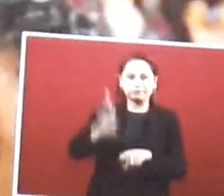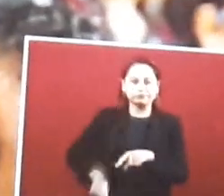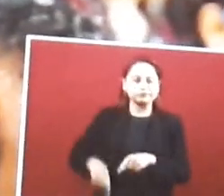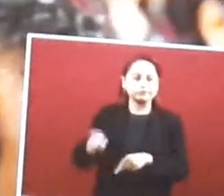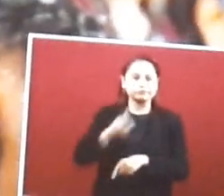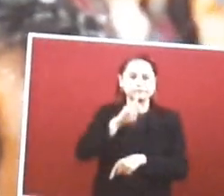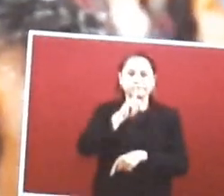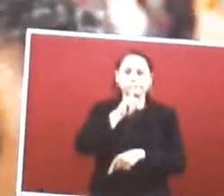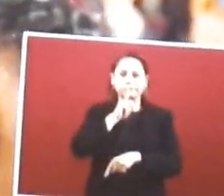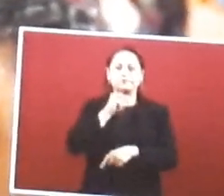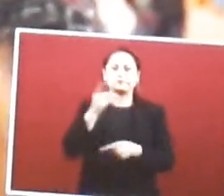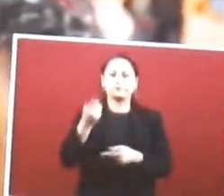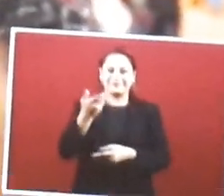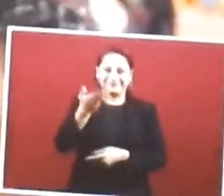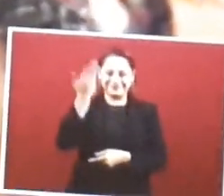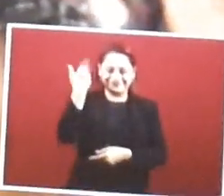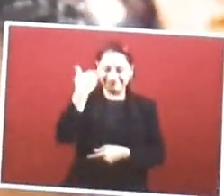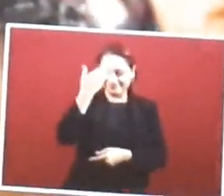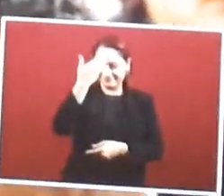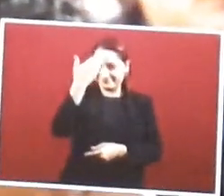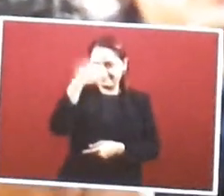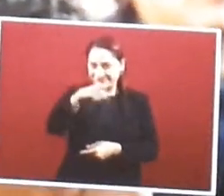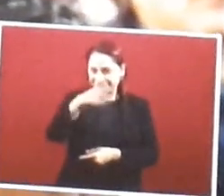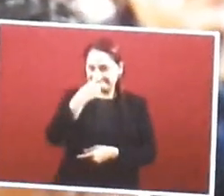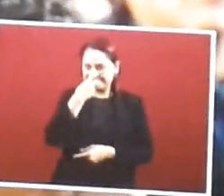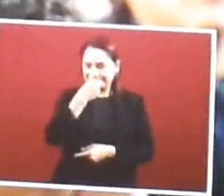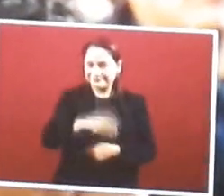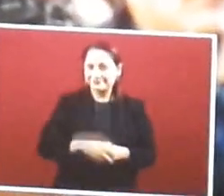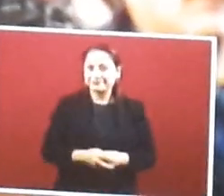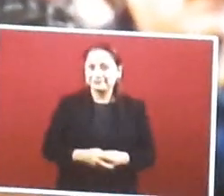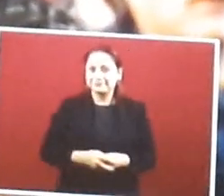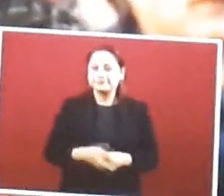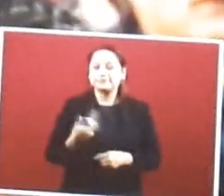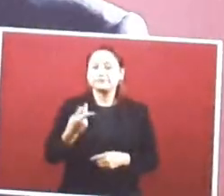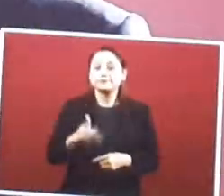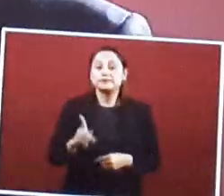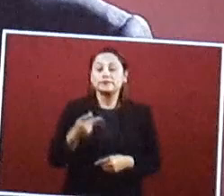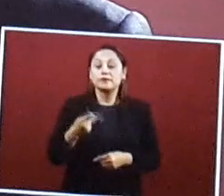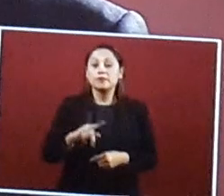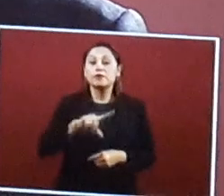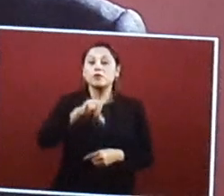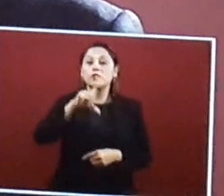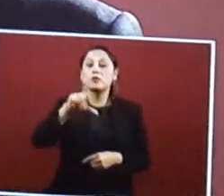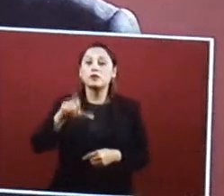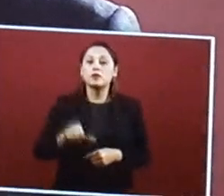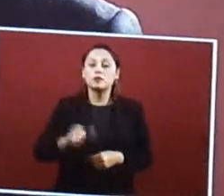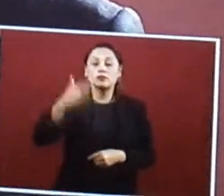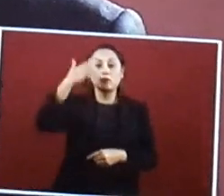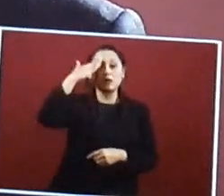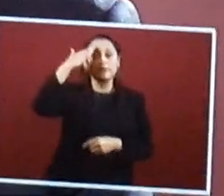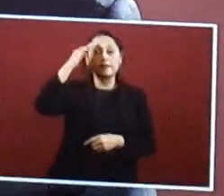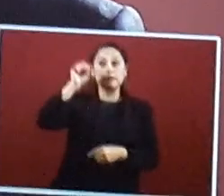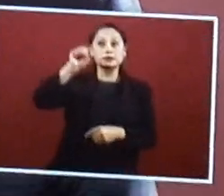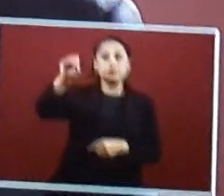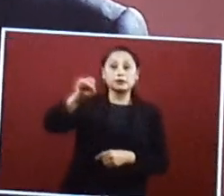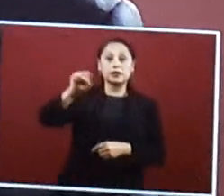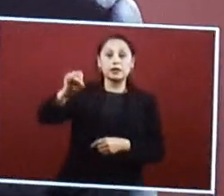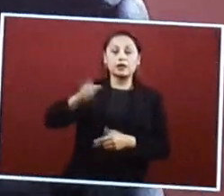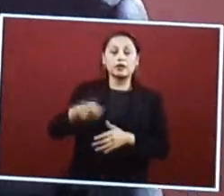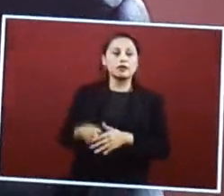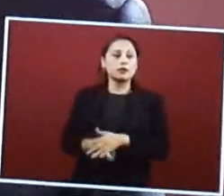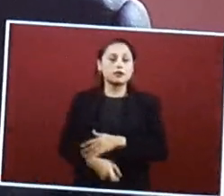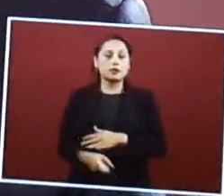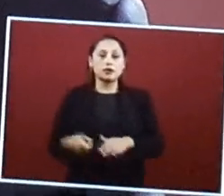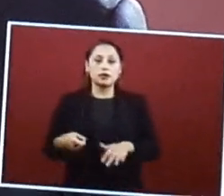además, señor presidente, en este periodo empezó la compra de líderes sindicales y el deterioro, pues obviamente, de las